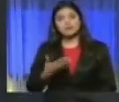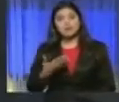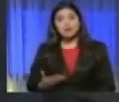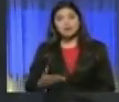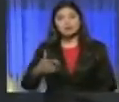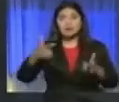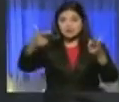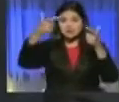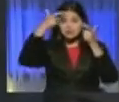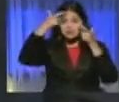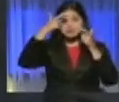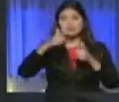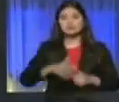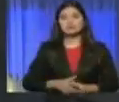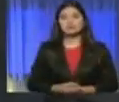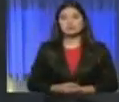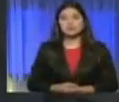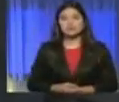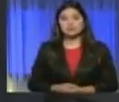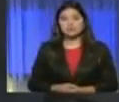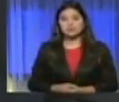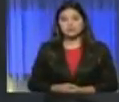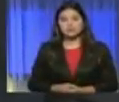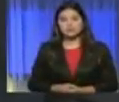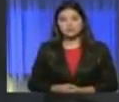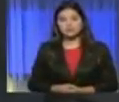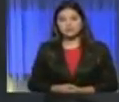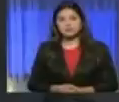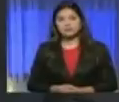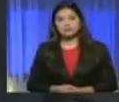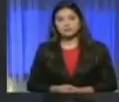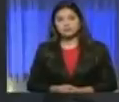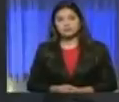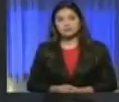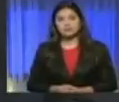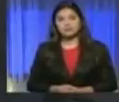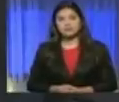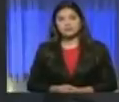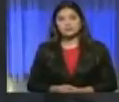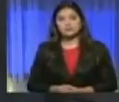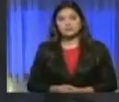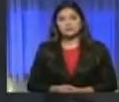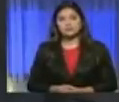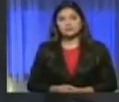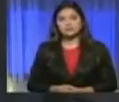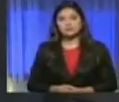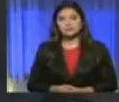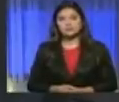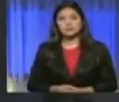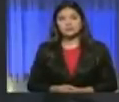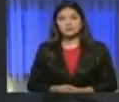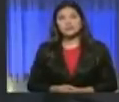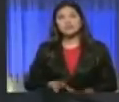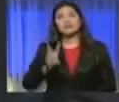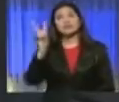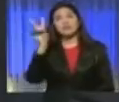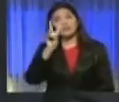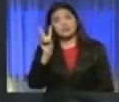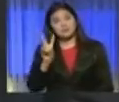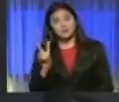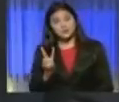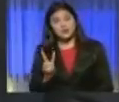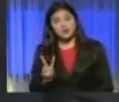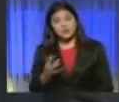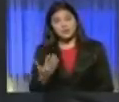Hugo Chávez, estamos seguros de que el pueblo de Venezuela